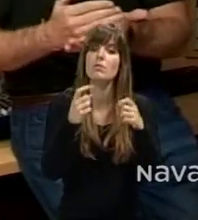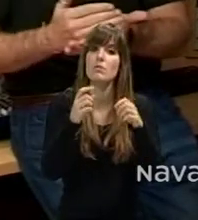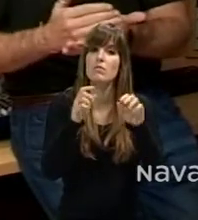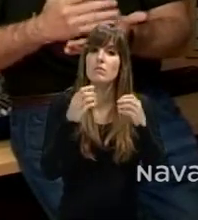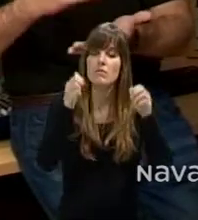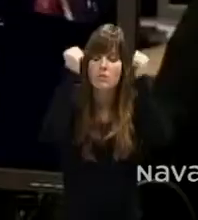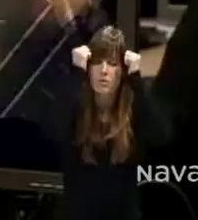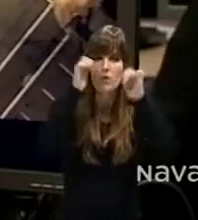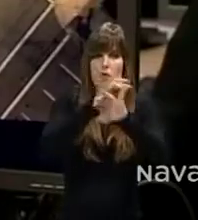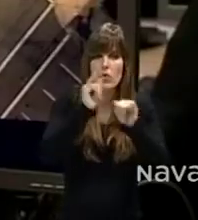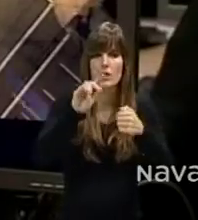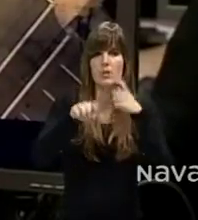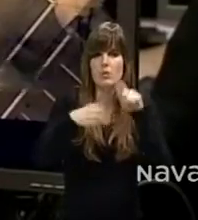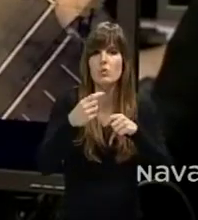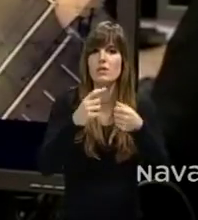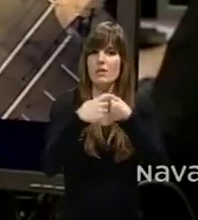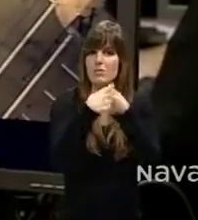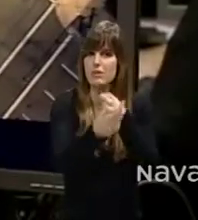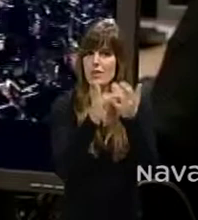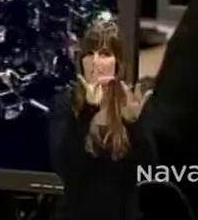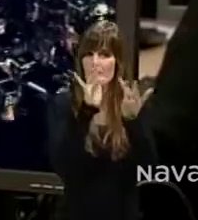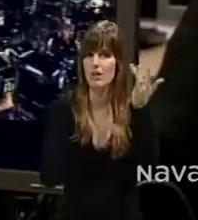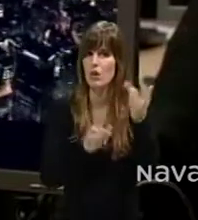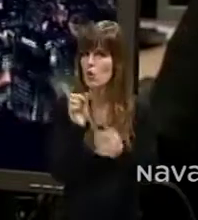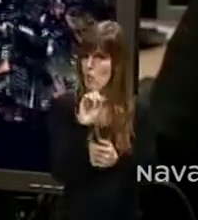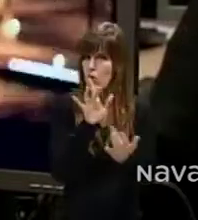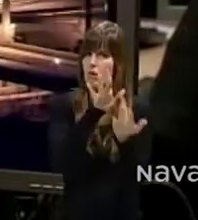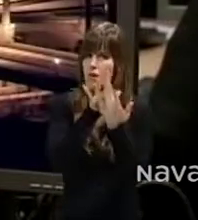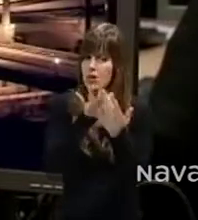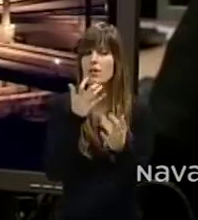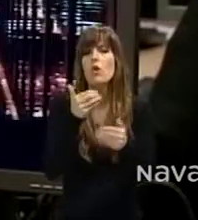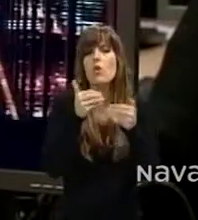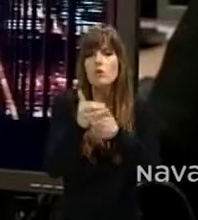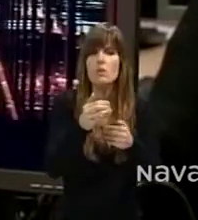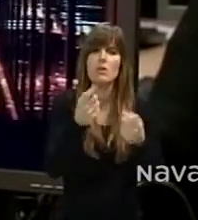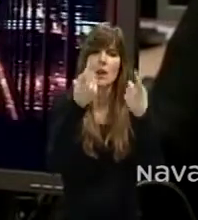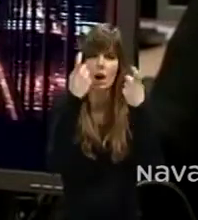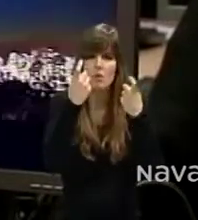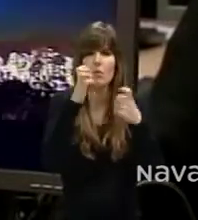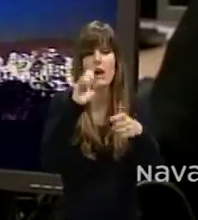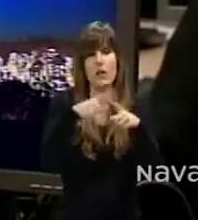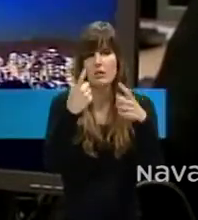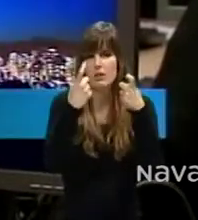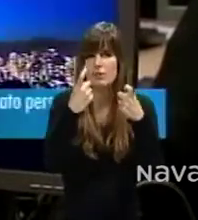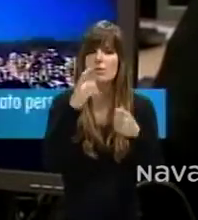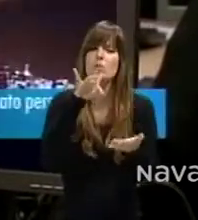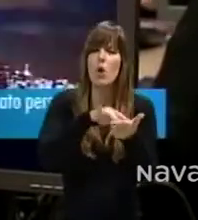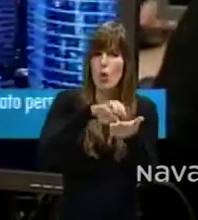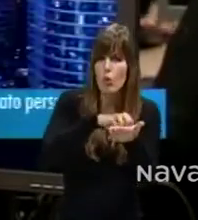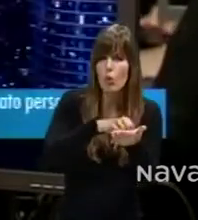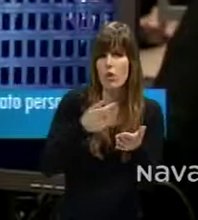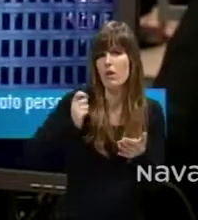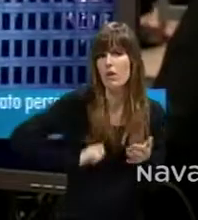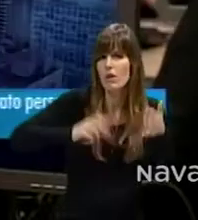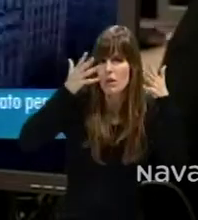siempre va a estar activa. Si tienen cualquier duda desde el punto de vista profesional van a recibir siempre asesoramiento gratuito y desinteresado de manera